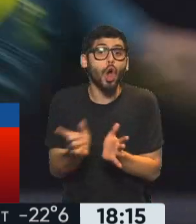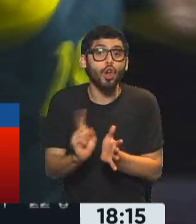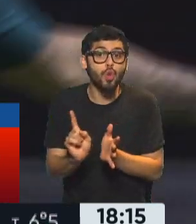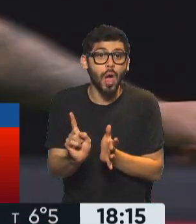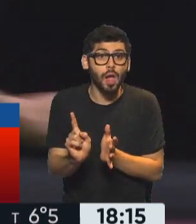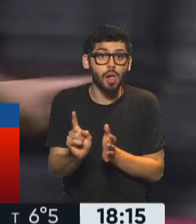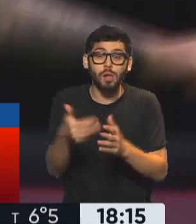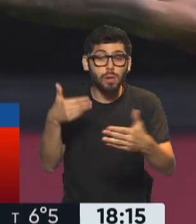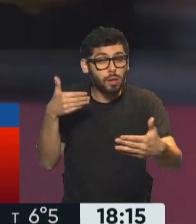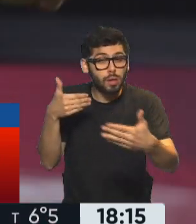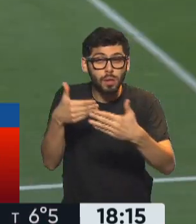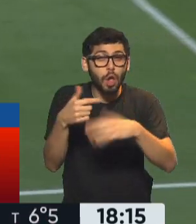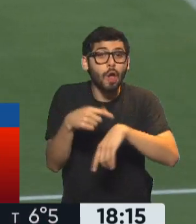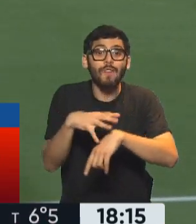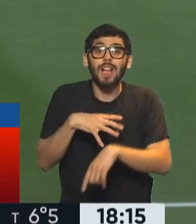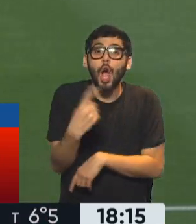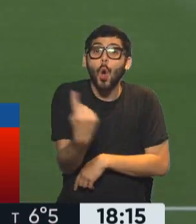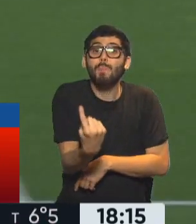faltando 60 segundos